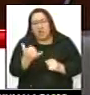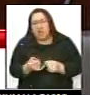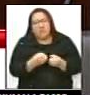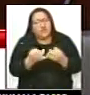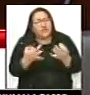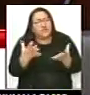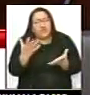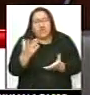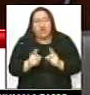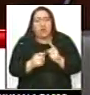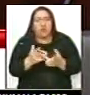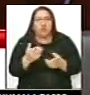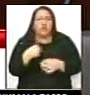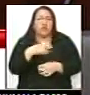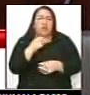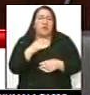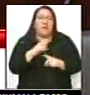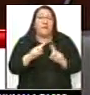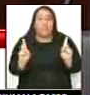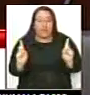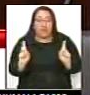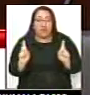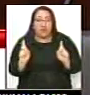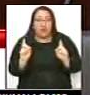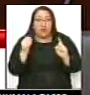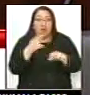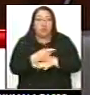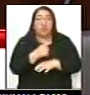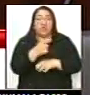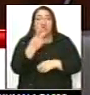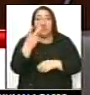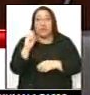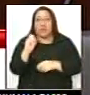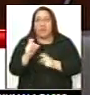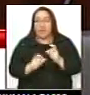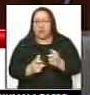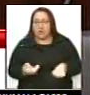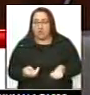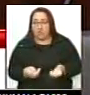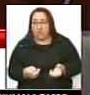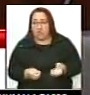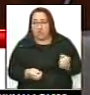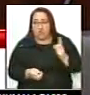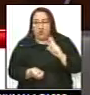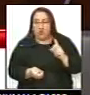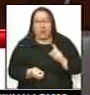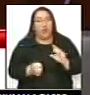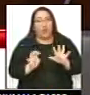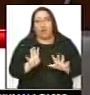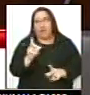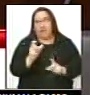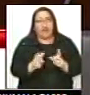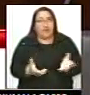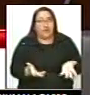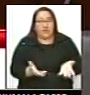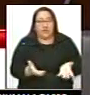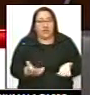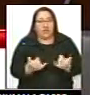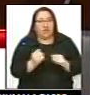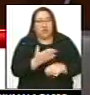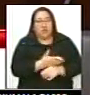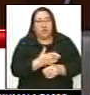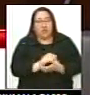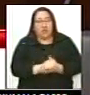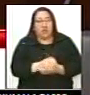muchos defectos, presidente, podríamos hablar de muchos, pero acusamos a 120 personas. No a 9 personas como es el informe de mi